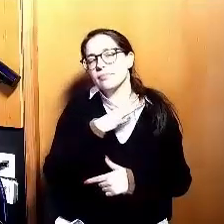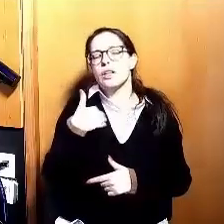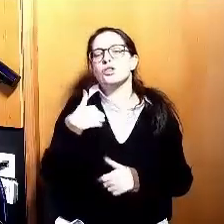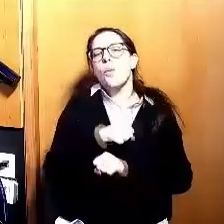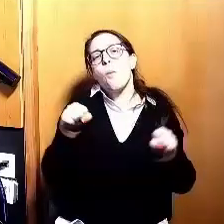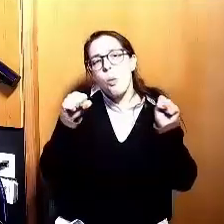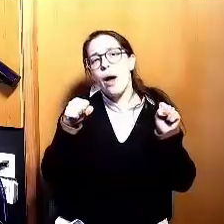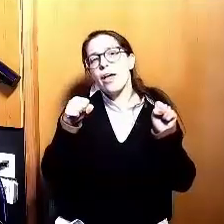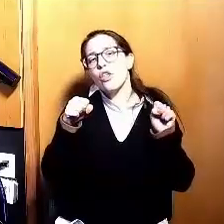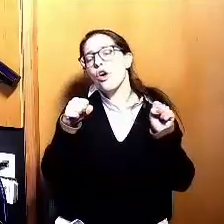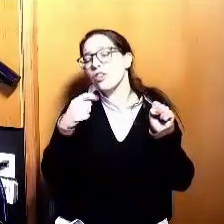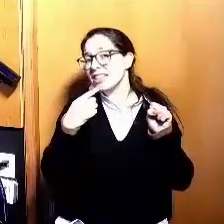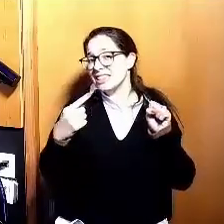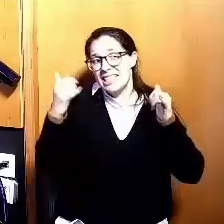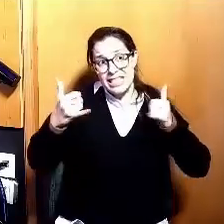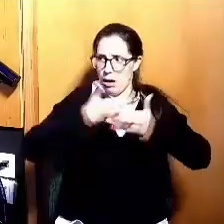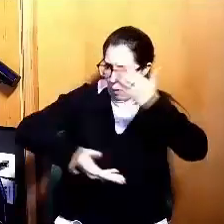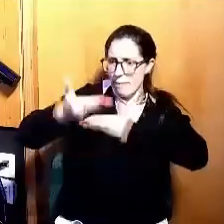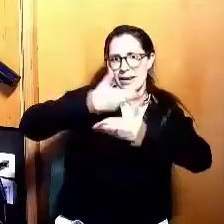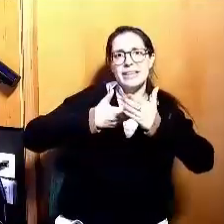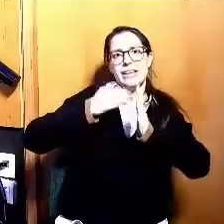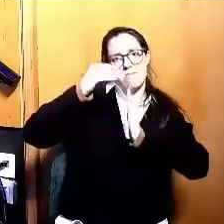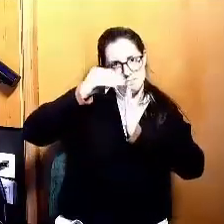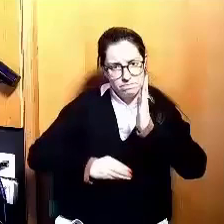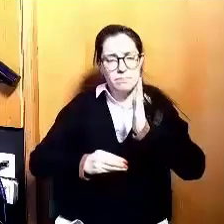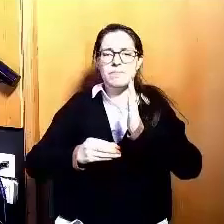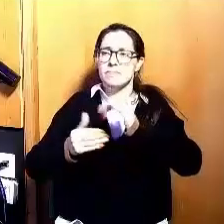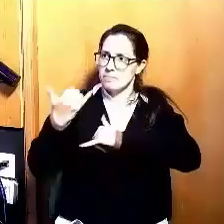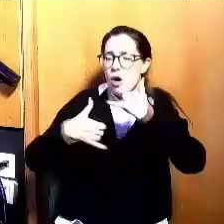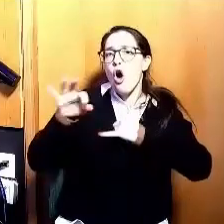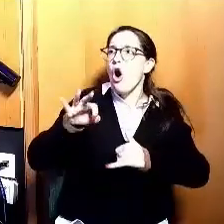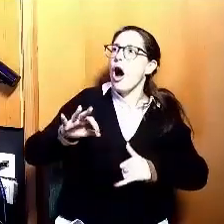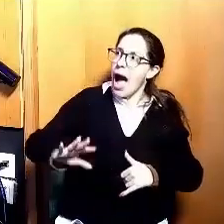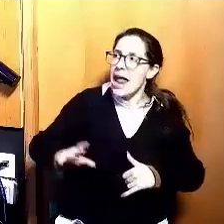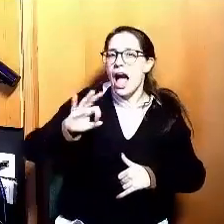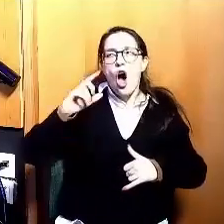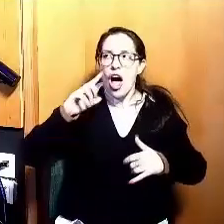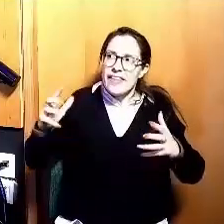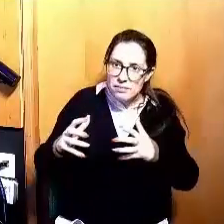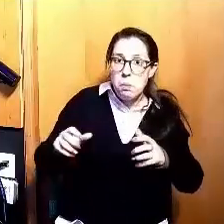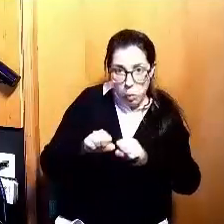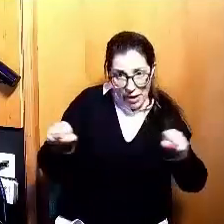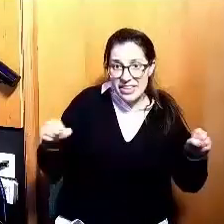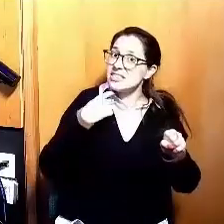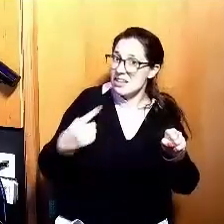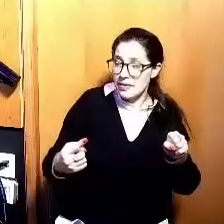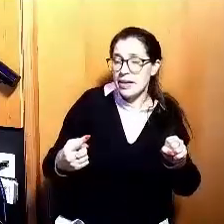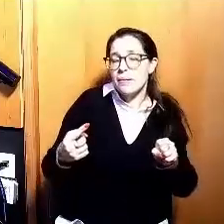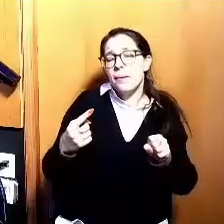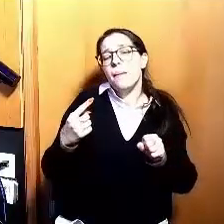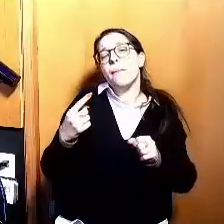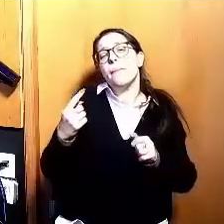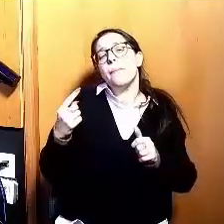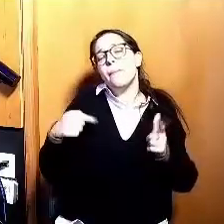puedo tener iniciativas de apertura de datos muy complejas y ambiciosas y efectivas desde ese punto de